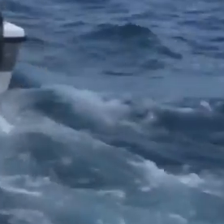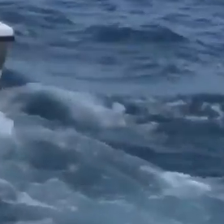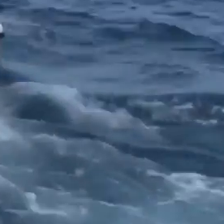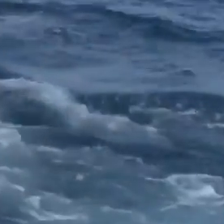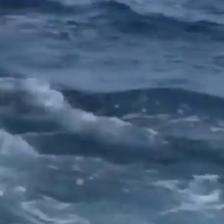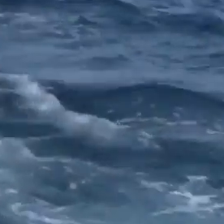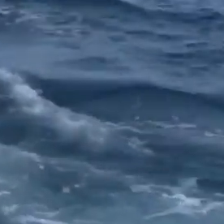¡Gracias! ¡Gracias!